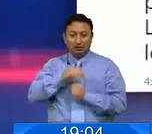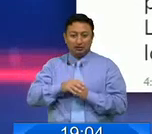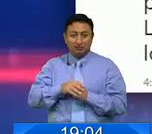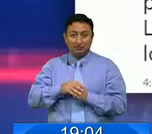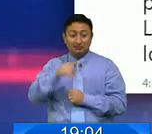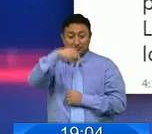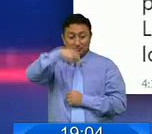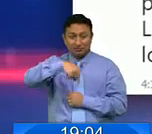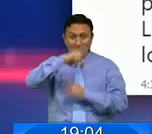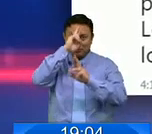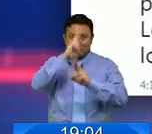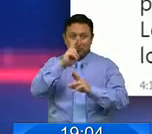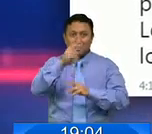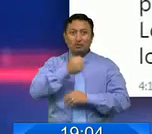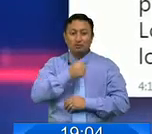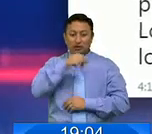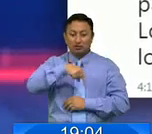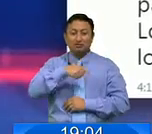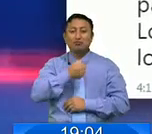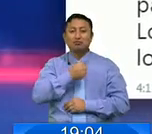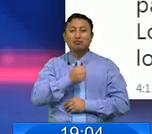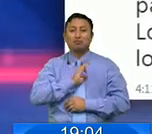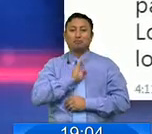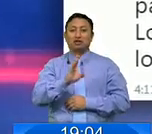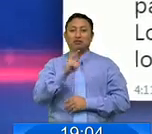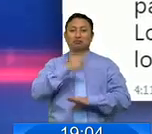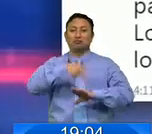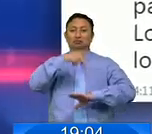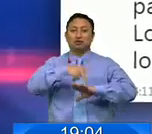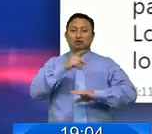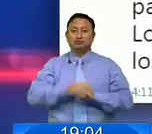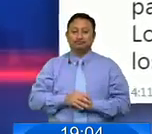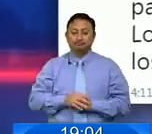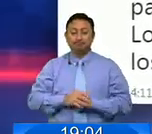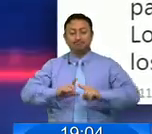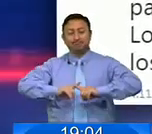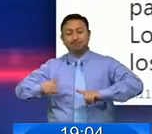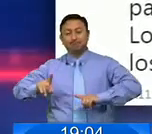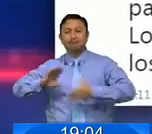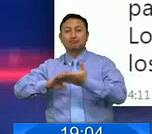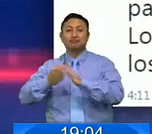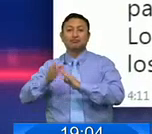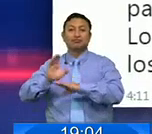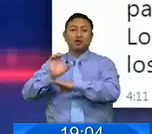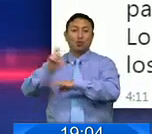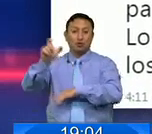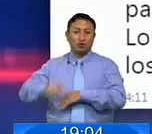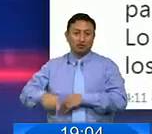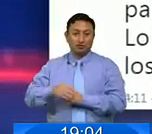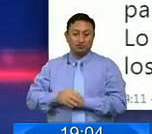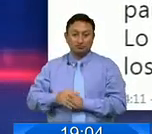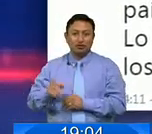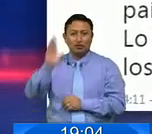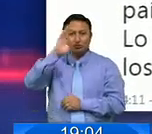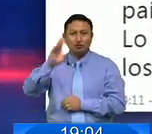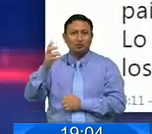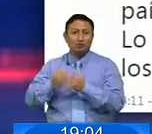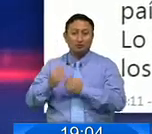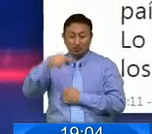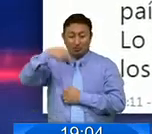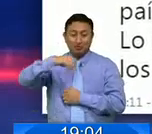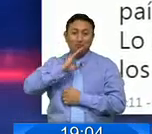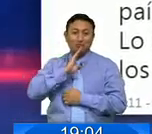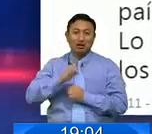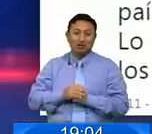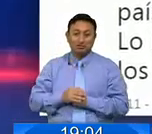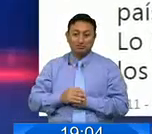de derecho y de periodismo ético y profesional. Lo malo, la comunidad ecuatoriana nunca había tenido ningún problema en Bélgica.